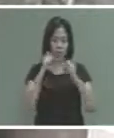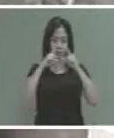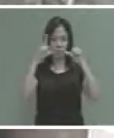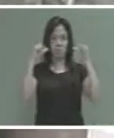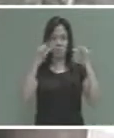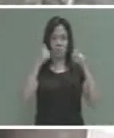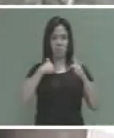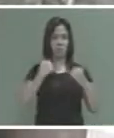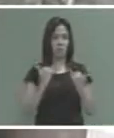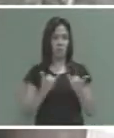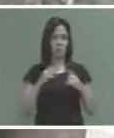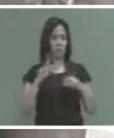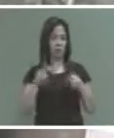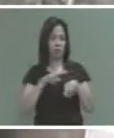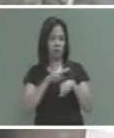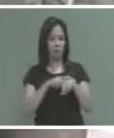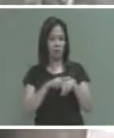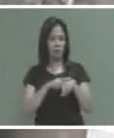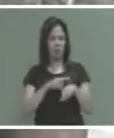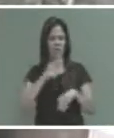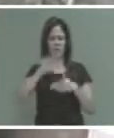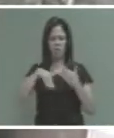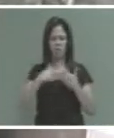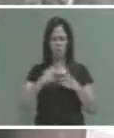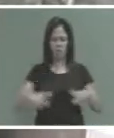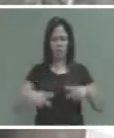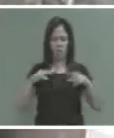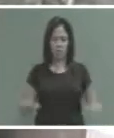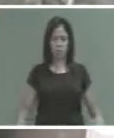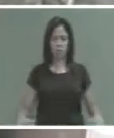siempre me sentí una persona normal con diferentes